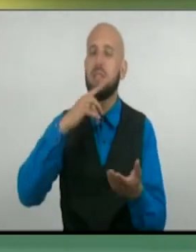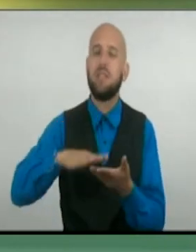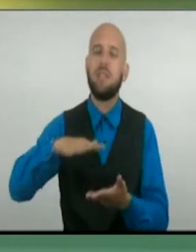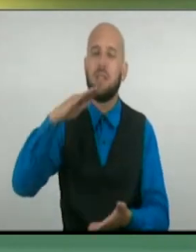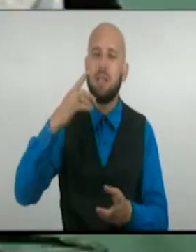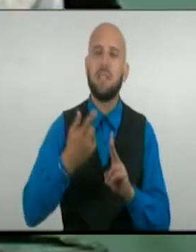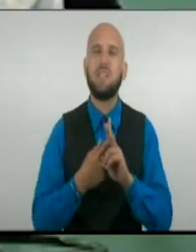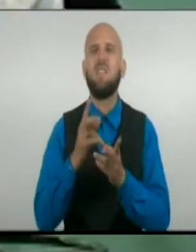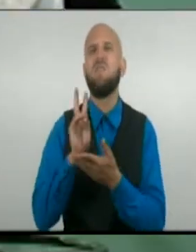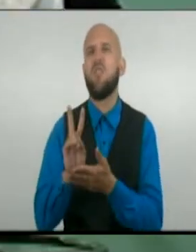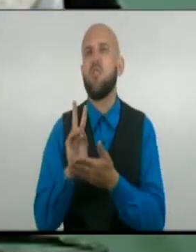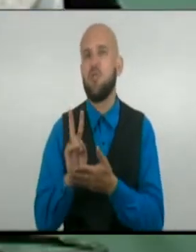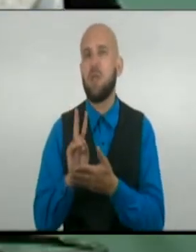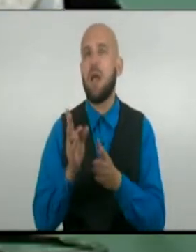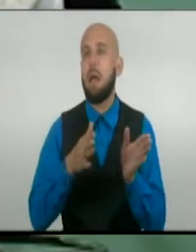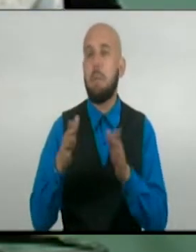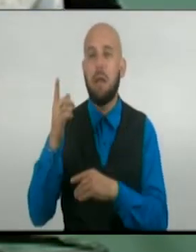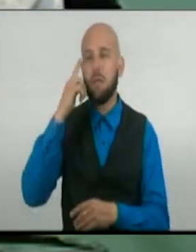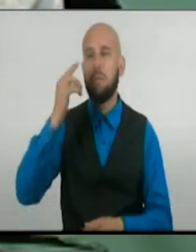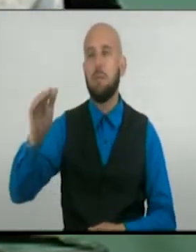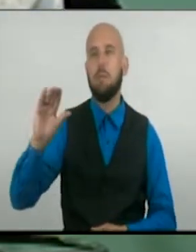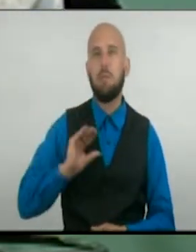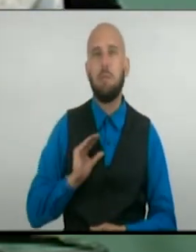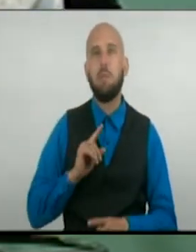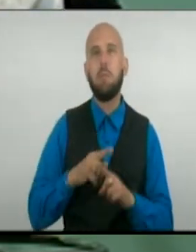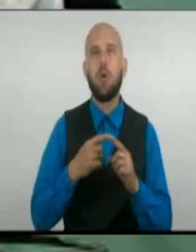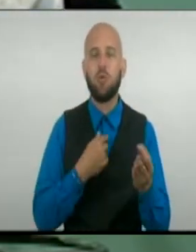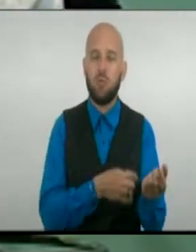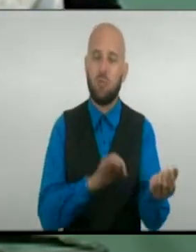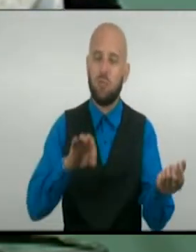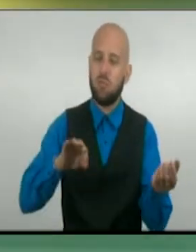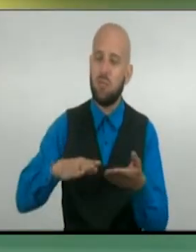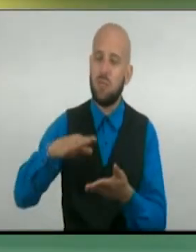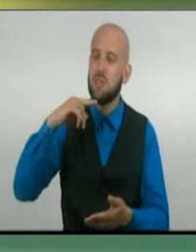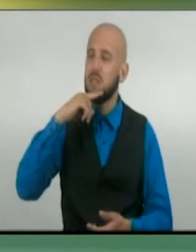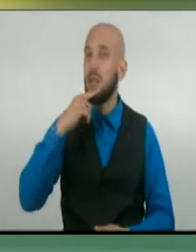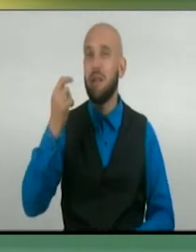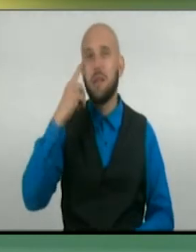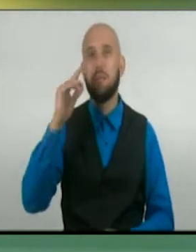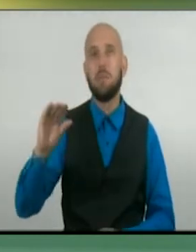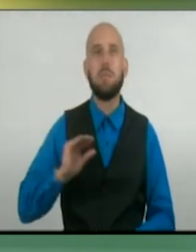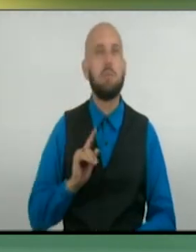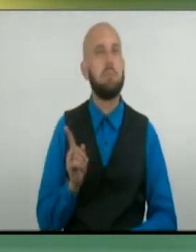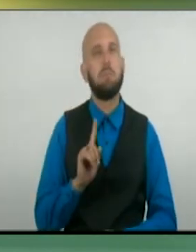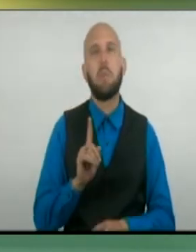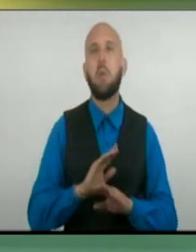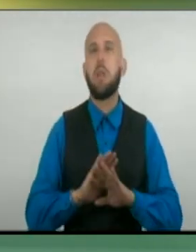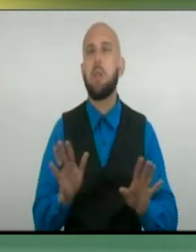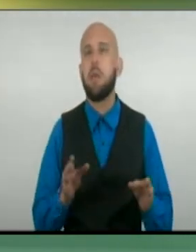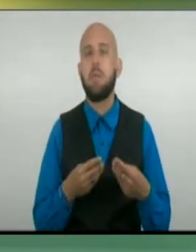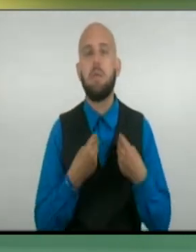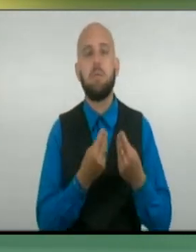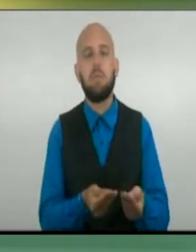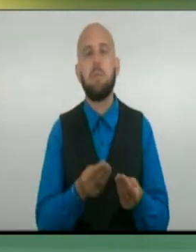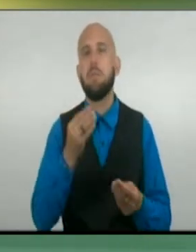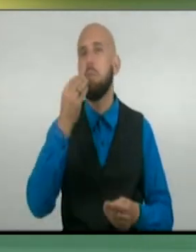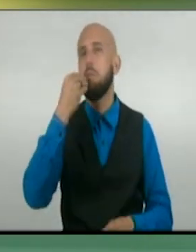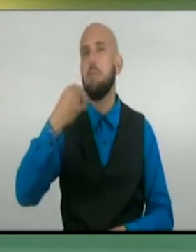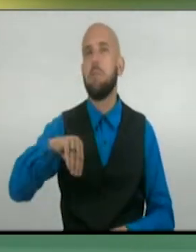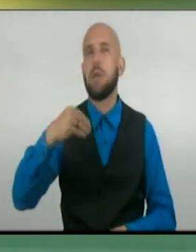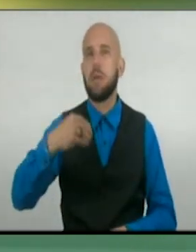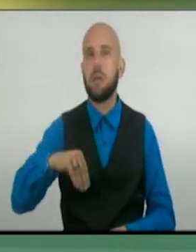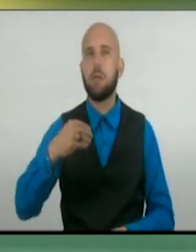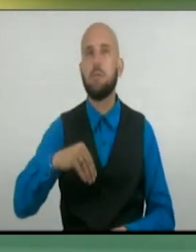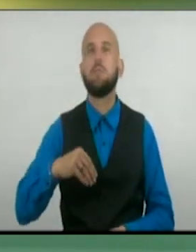porque no reciben nada a cambio por realizar una donación solamente la merienda que se lee que se le oferta a los donantes de